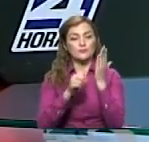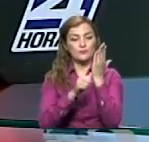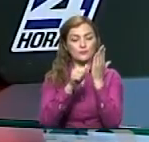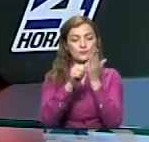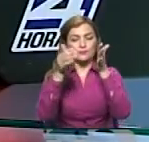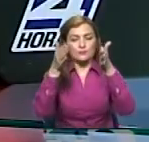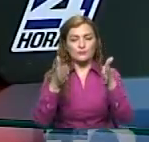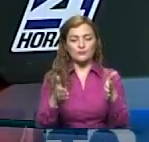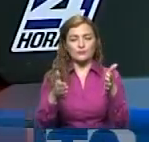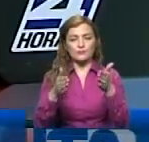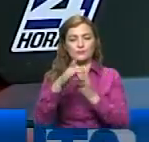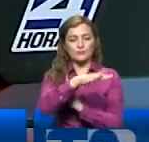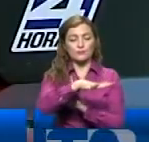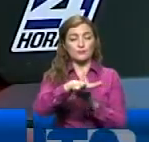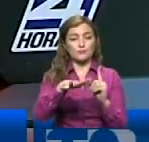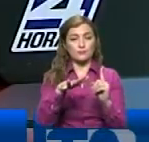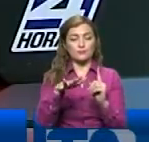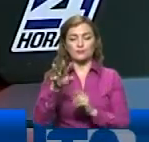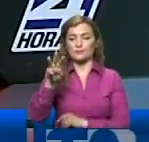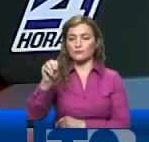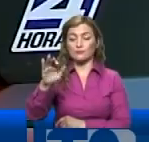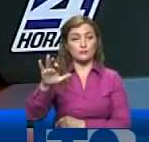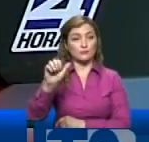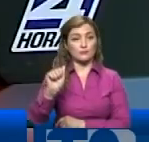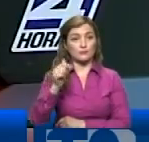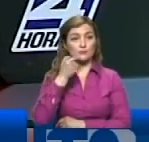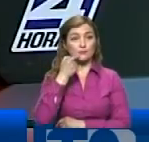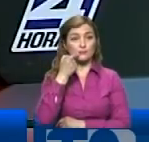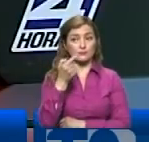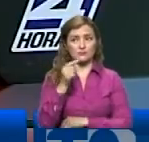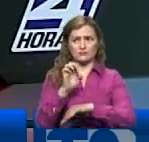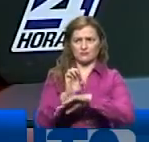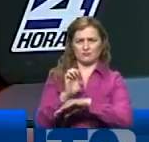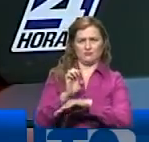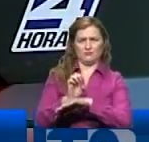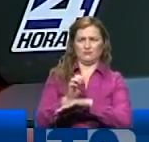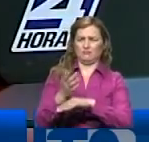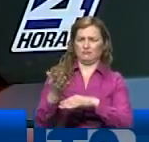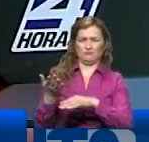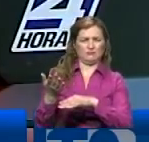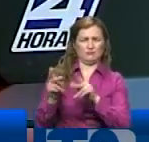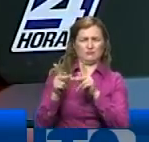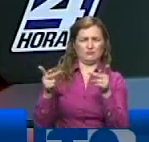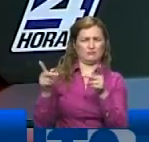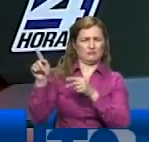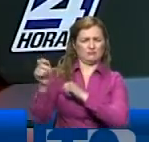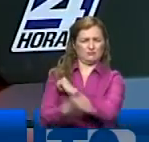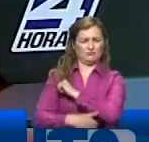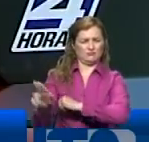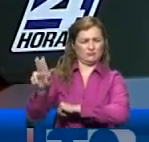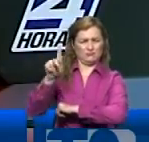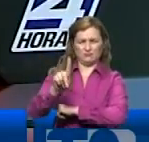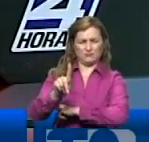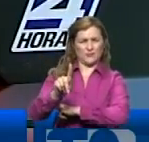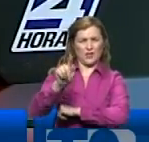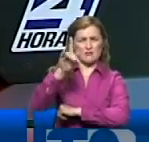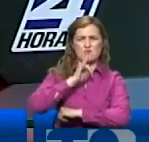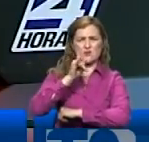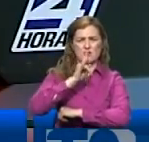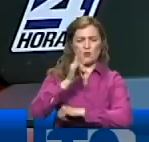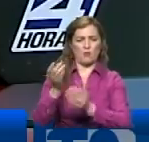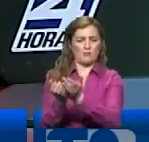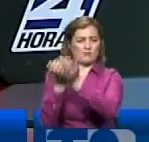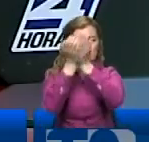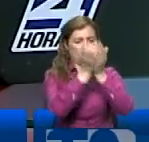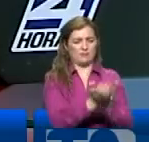Ambiente, Marcelo Mata, insiste en que el Ecuador no importa desechos plásticos, como lo afirma un medio británico. Sin embargo, asegura se están desarrollando